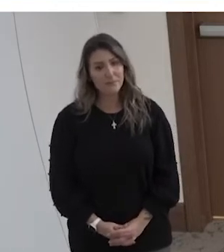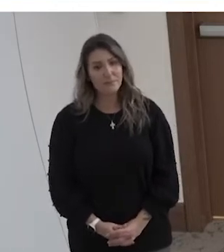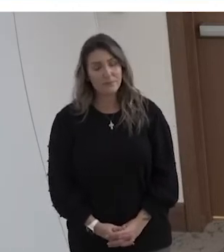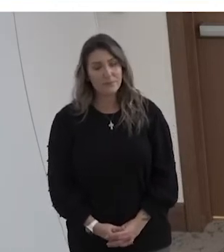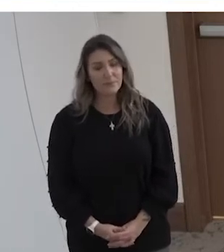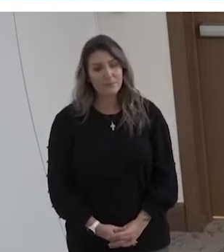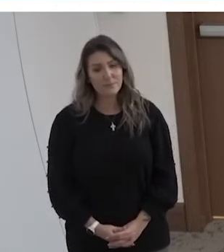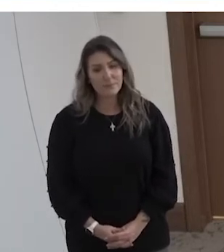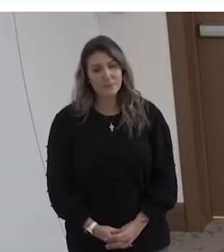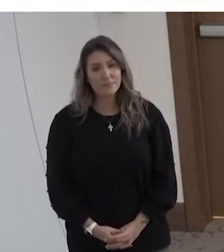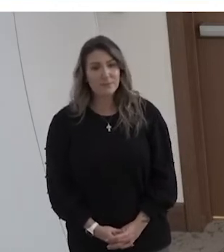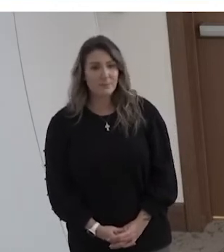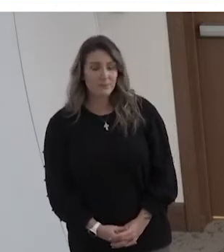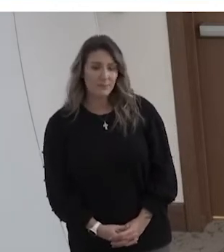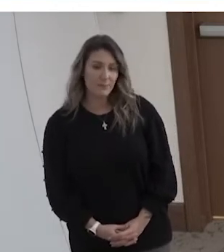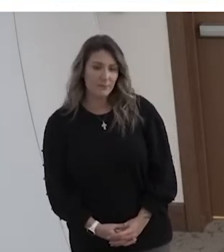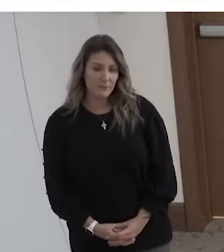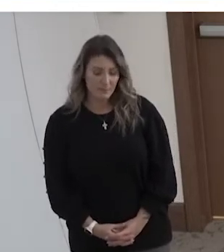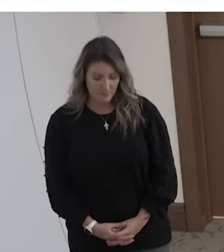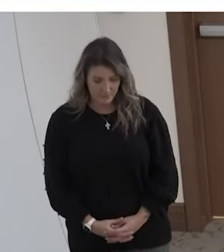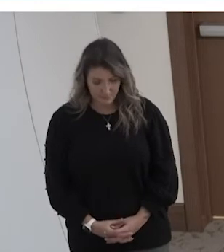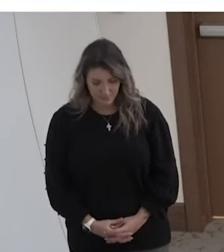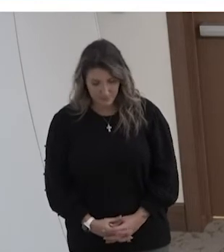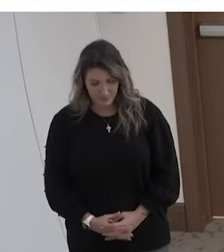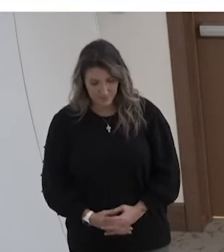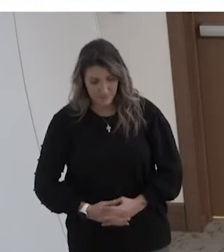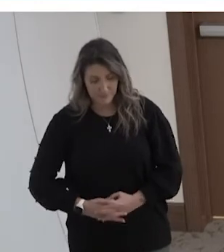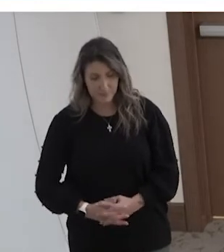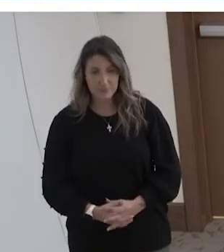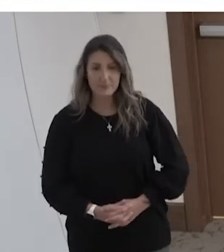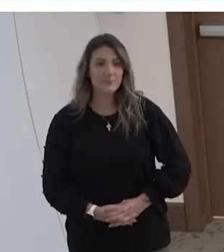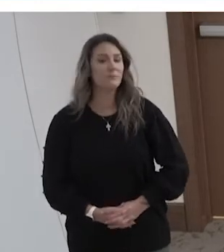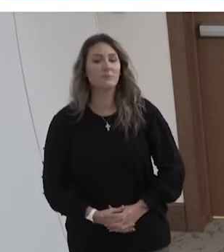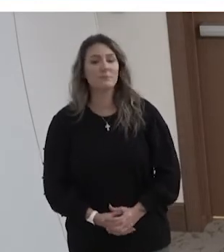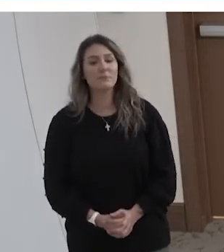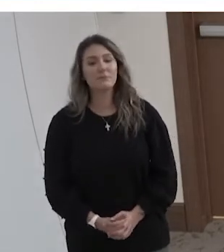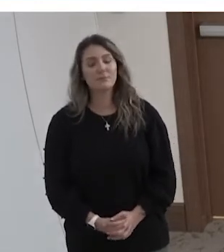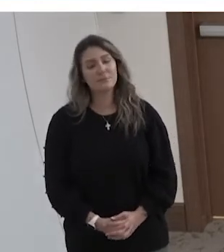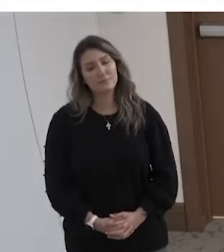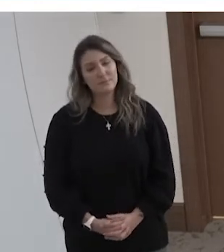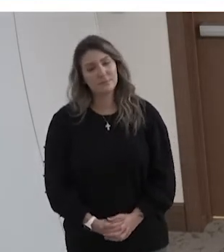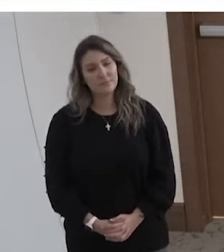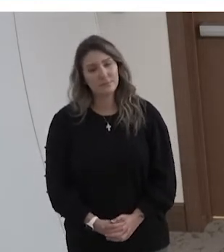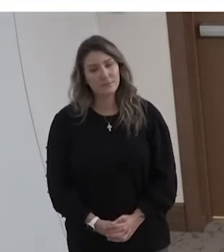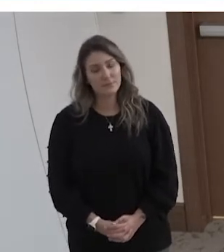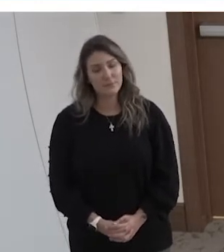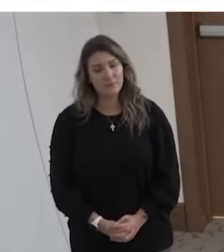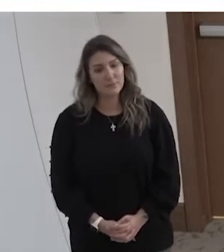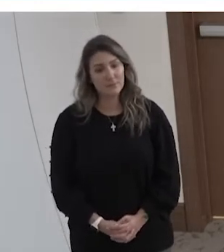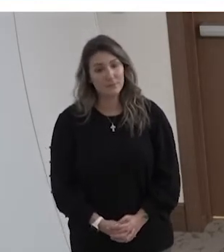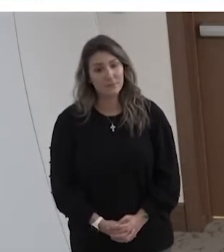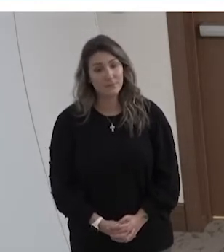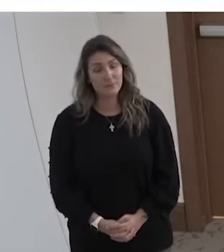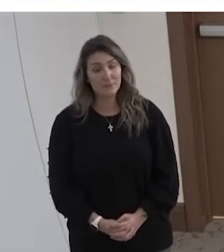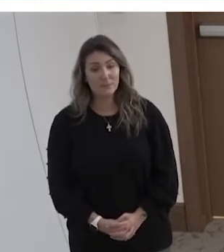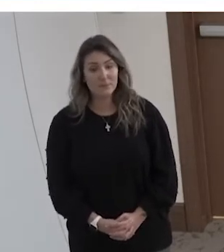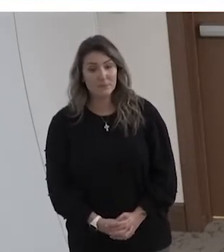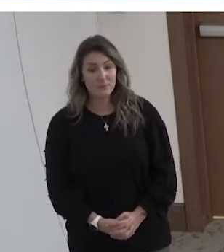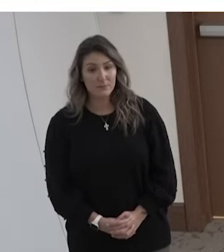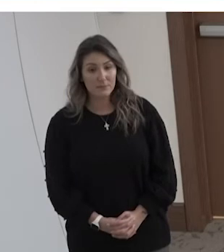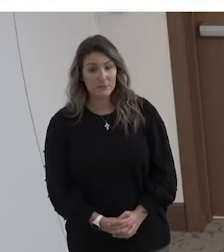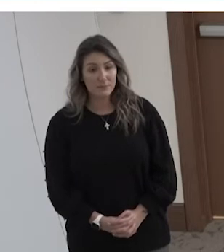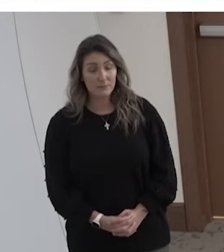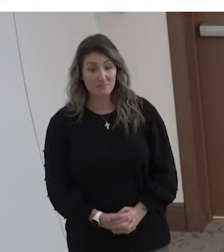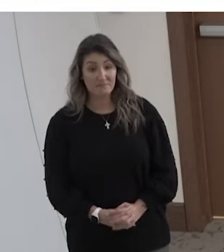o inflamación del miocardio en los niños. So, in